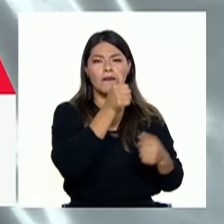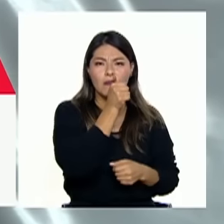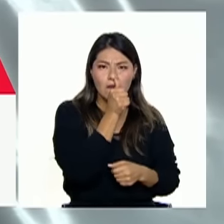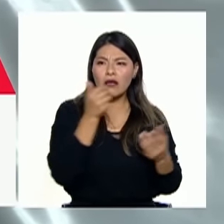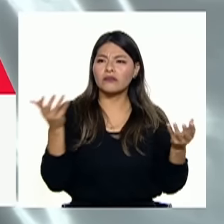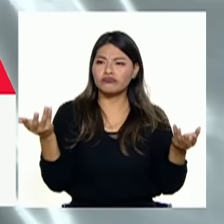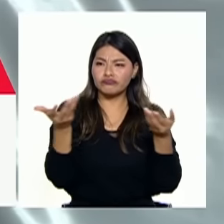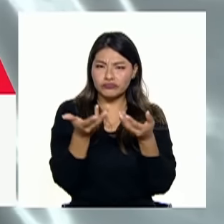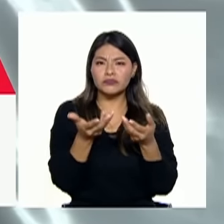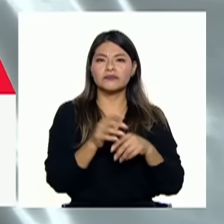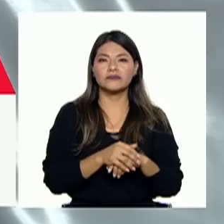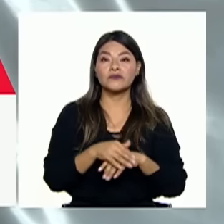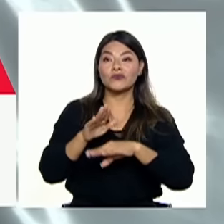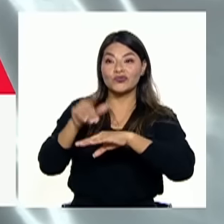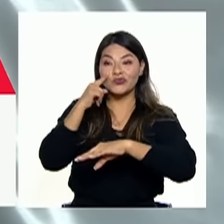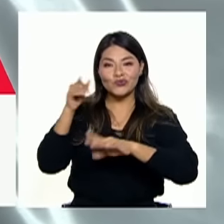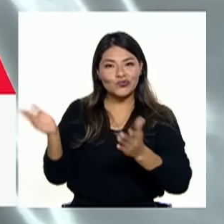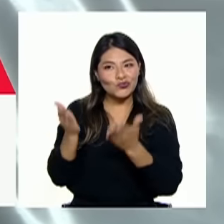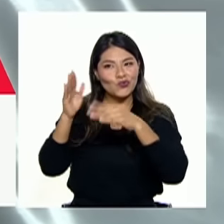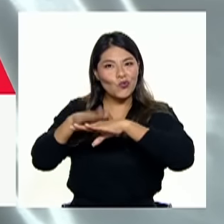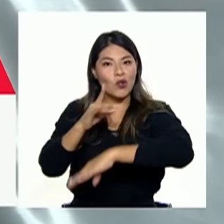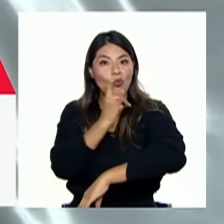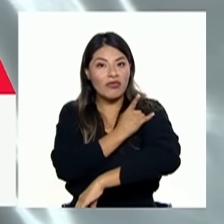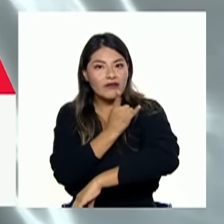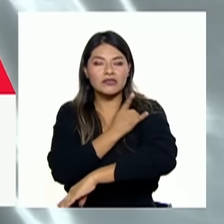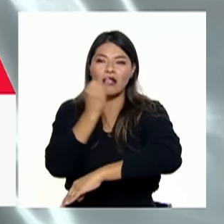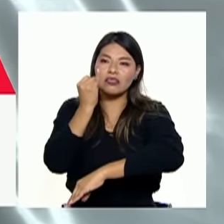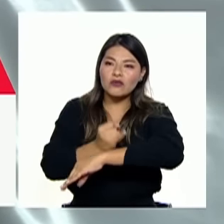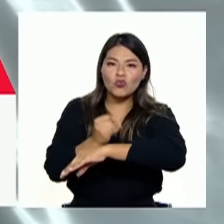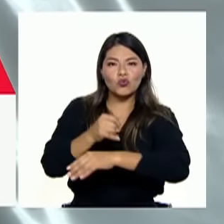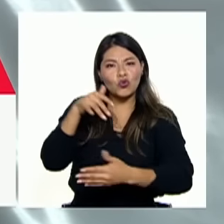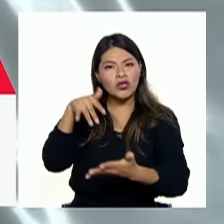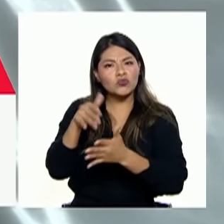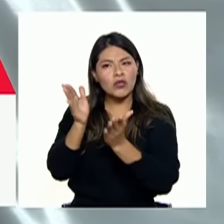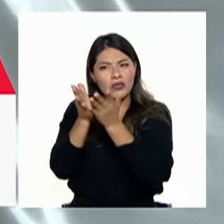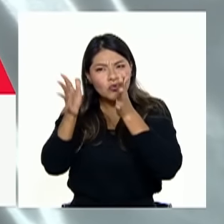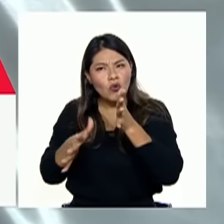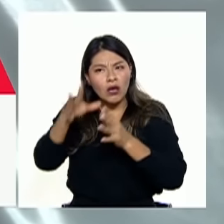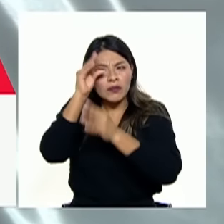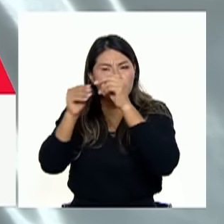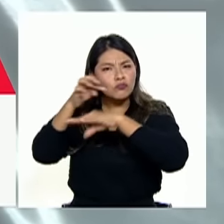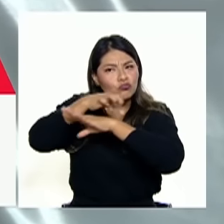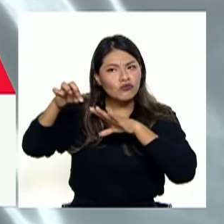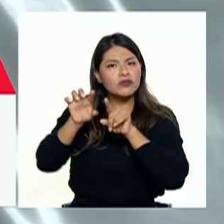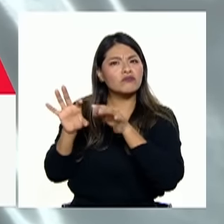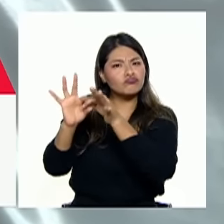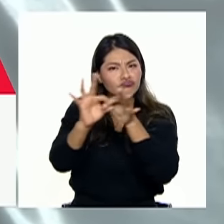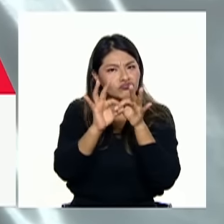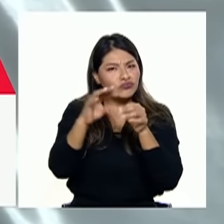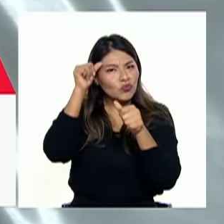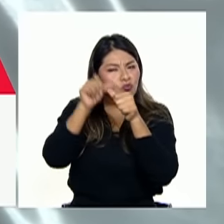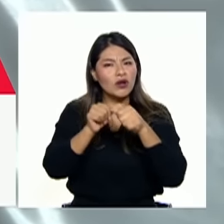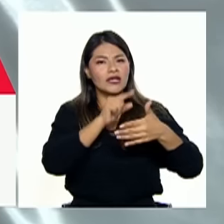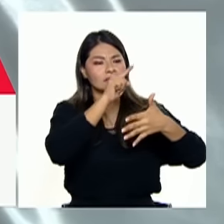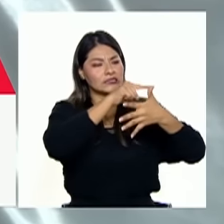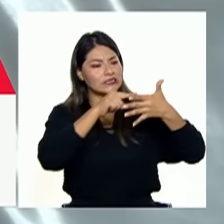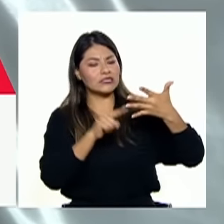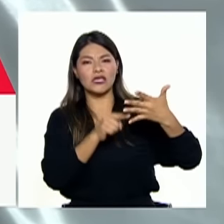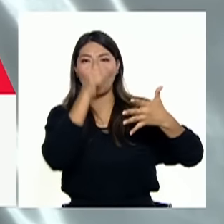la academia fortalece el desarrollo de la sinergia necesaria para el funcionamiento de las cinco hélices, donde